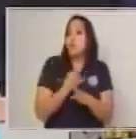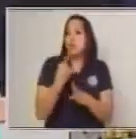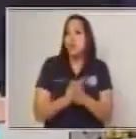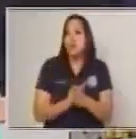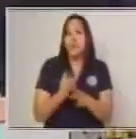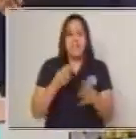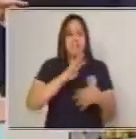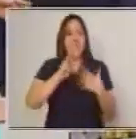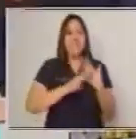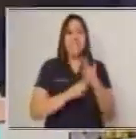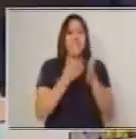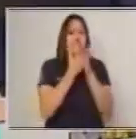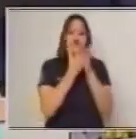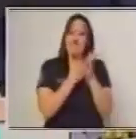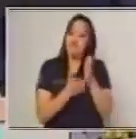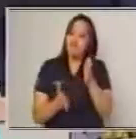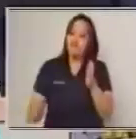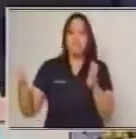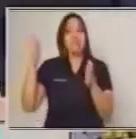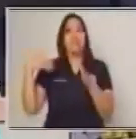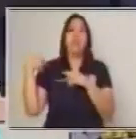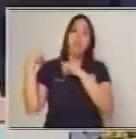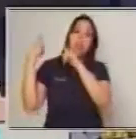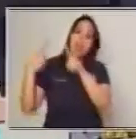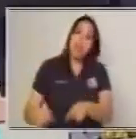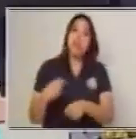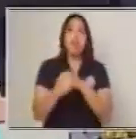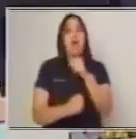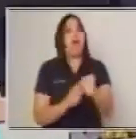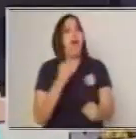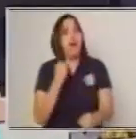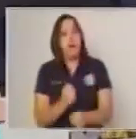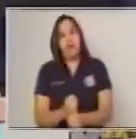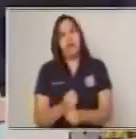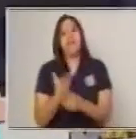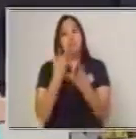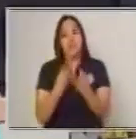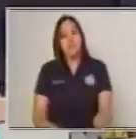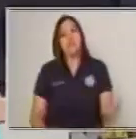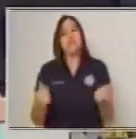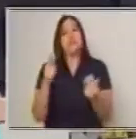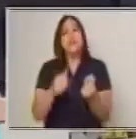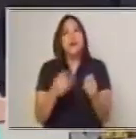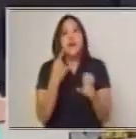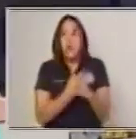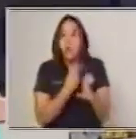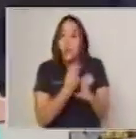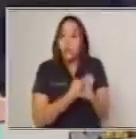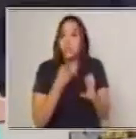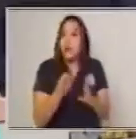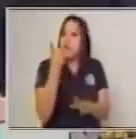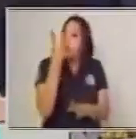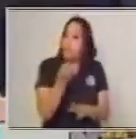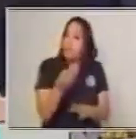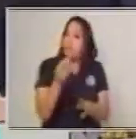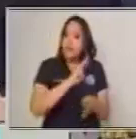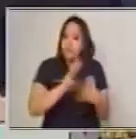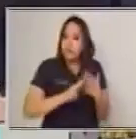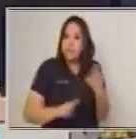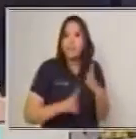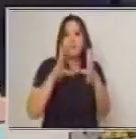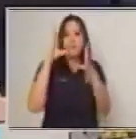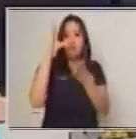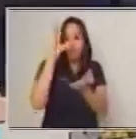tarda años en degradarse. Además, volver a usar este material contribuye a reducir la